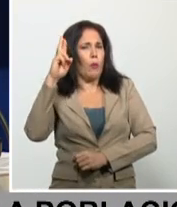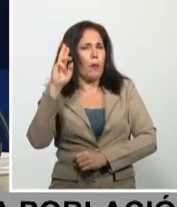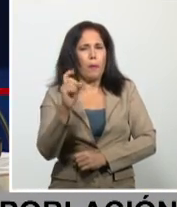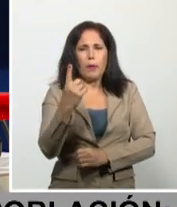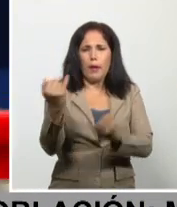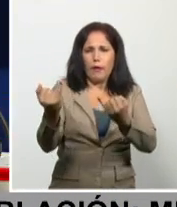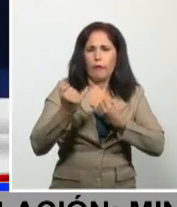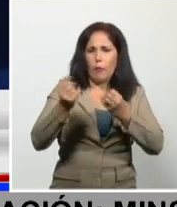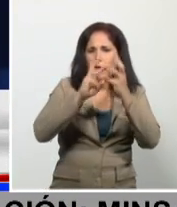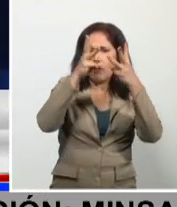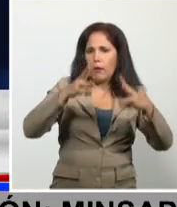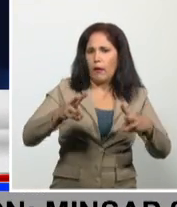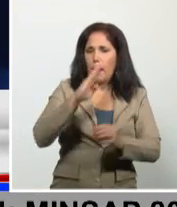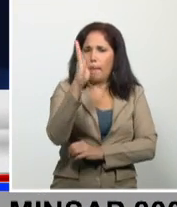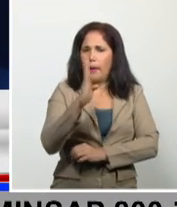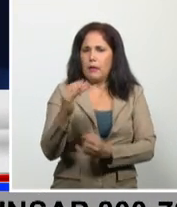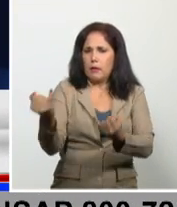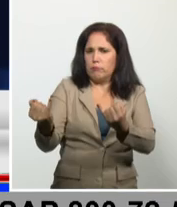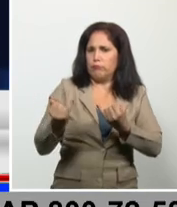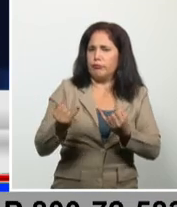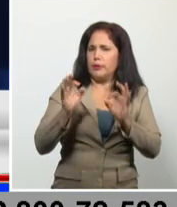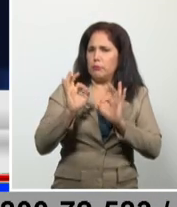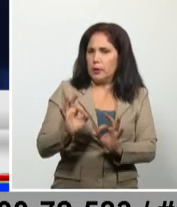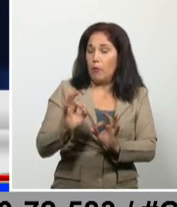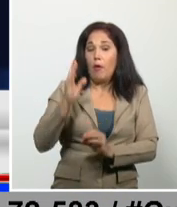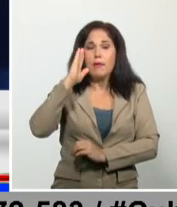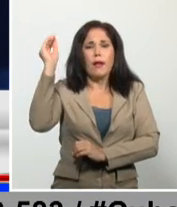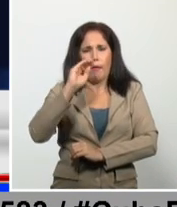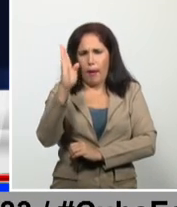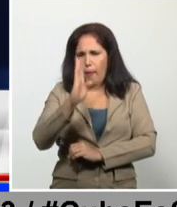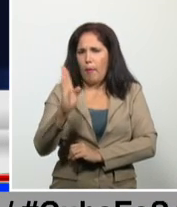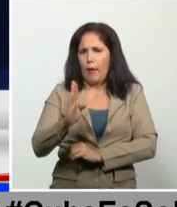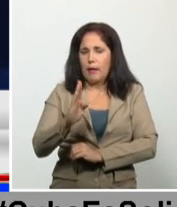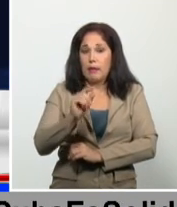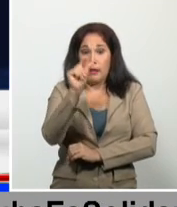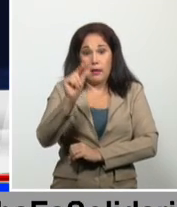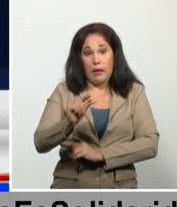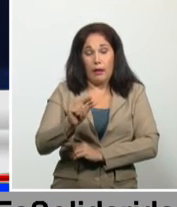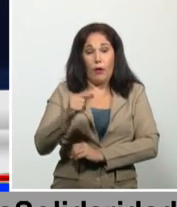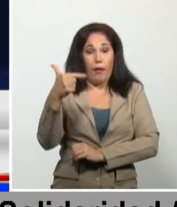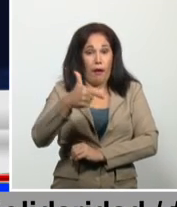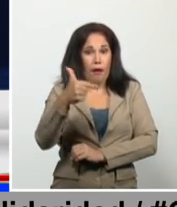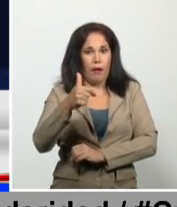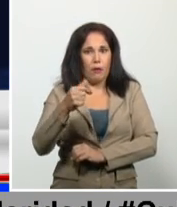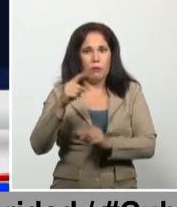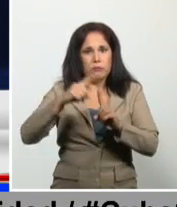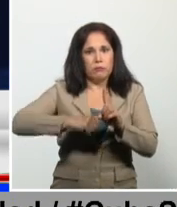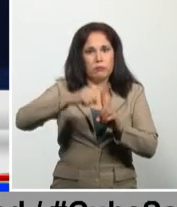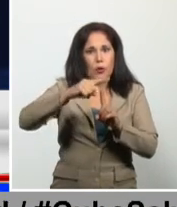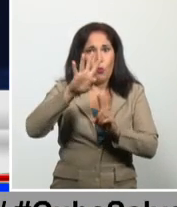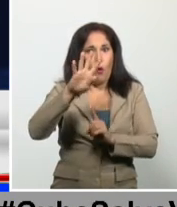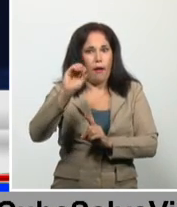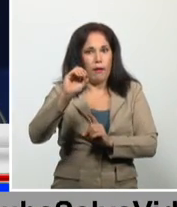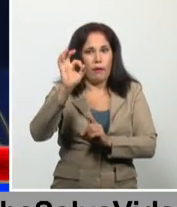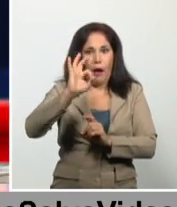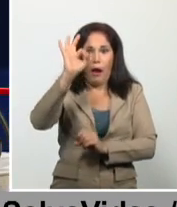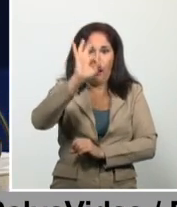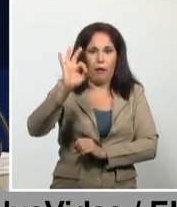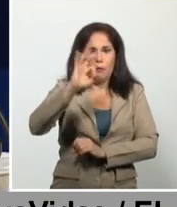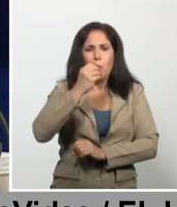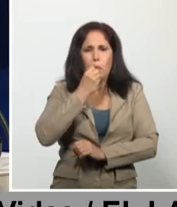esto, fue de Brasil. Sabemos que en Brasil, sobre todo en Río, las temperaturas a veces alcanzan 40 y tantos grados.